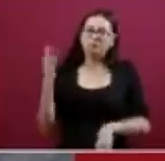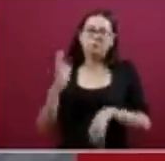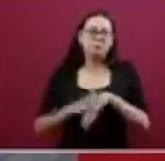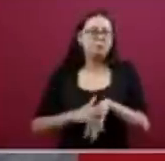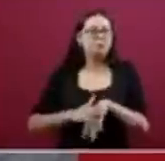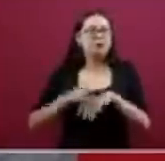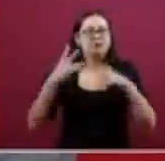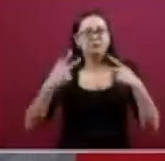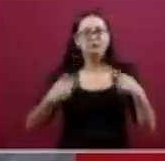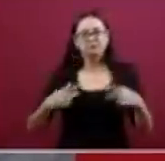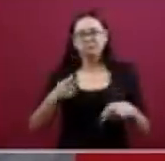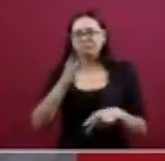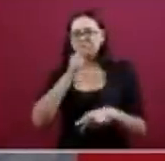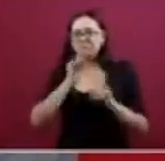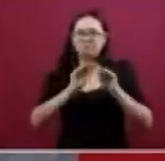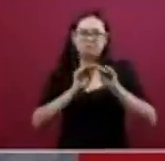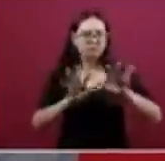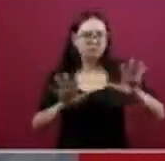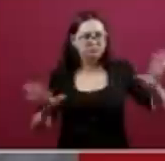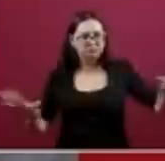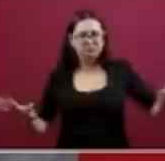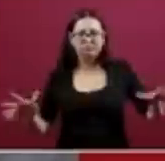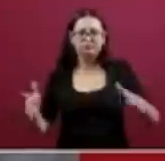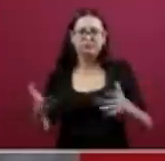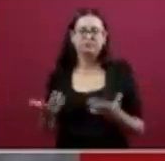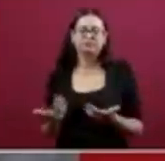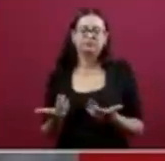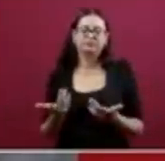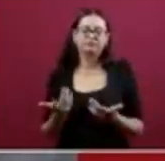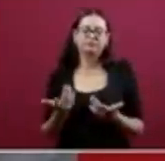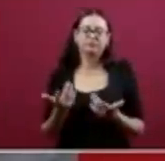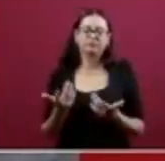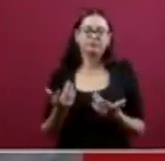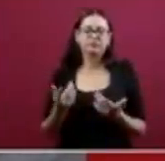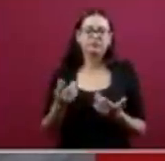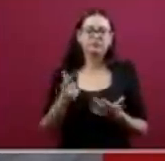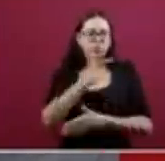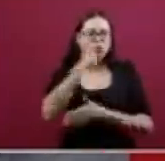regiones, que no van a haber regiones sin